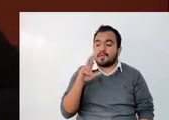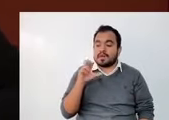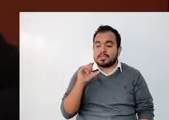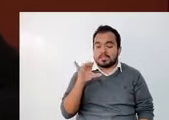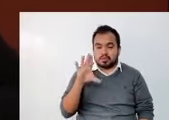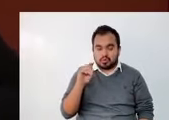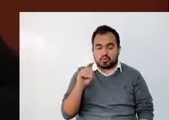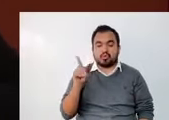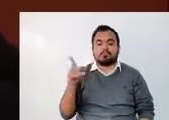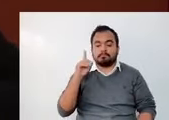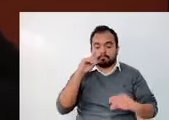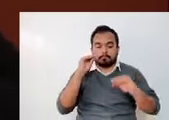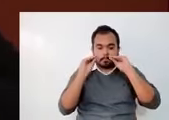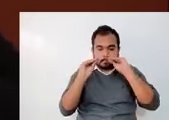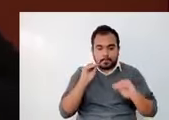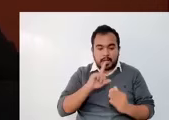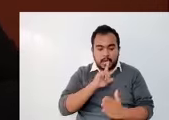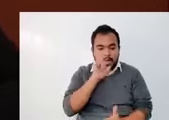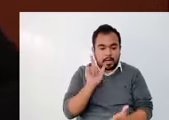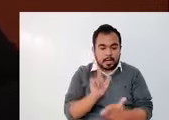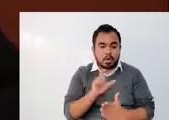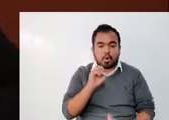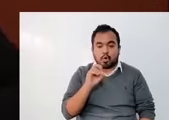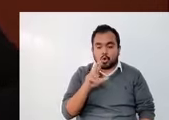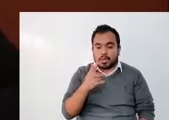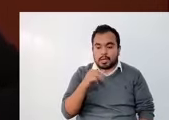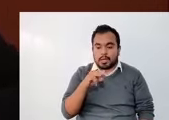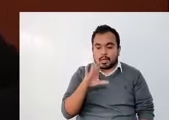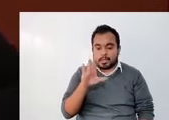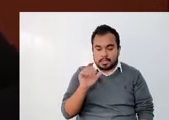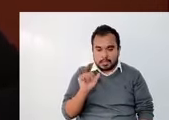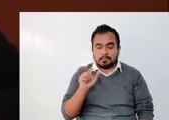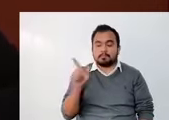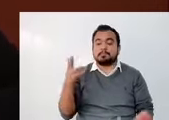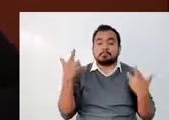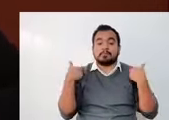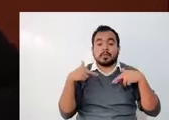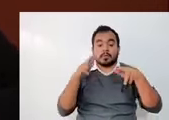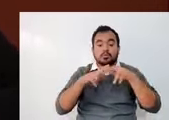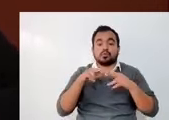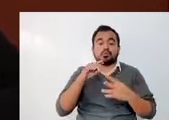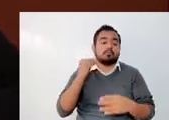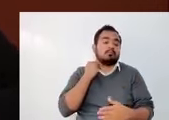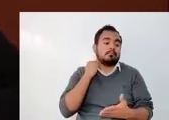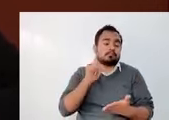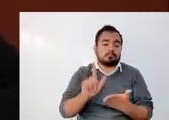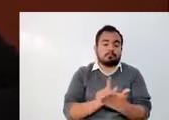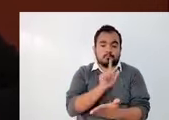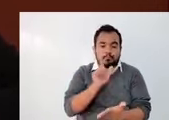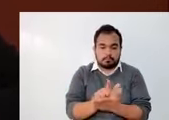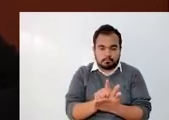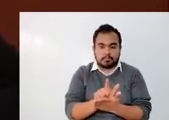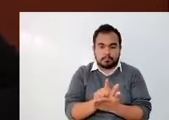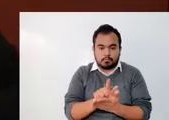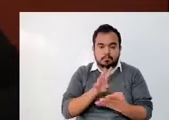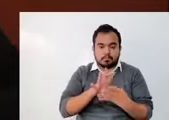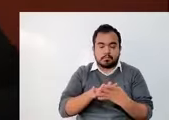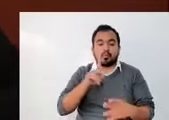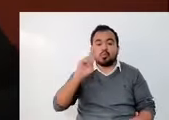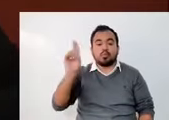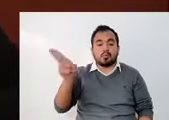y aprobación de la Ley Orgánica. También es profesor de Derecho Penal y Criminología en la Universidad Complutense de